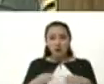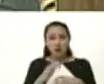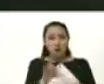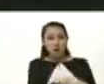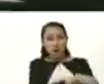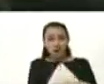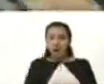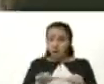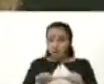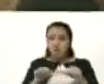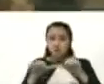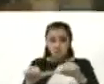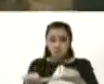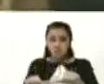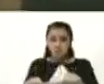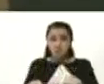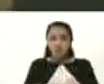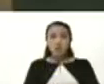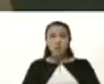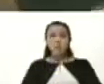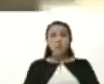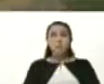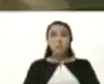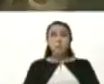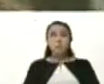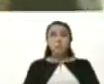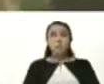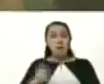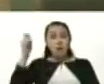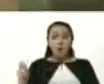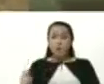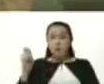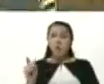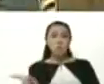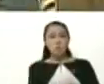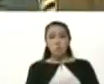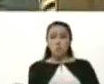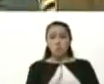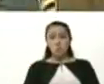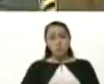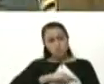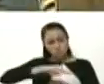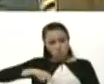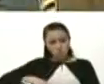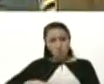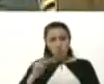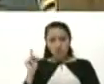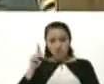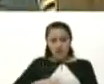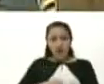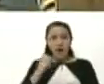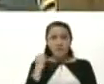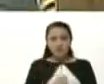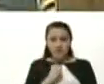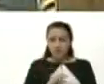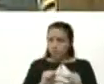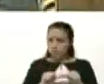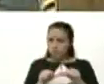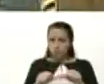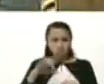jubila con 50 años. No nos vamos a jubilar. Nos quedamos aquí trabajando. Yo no sé